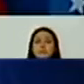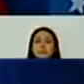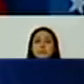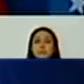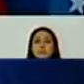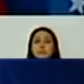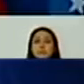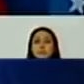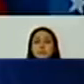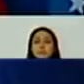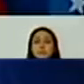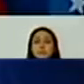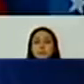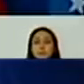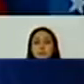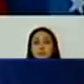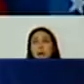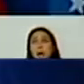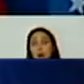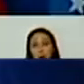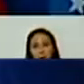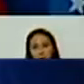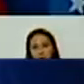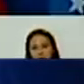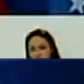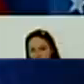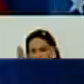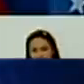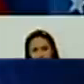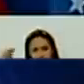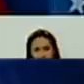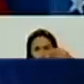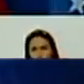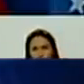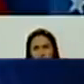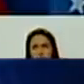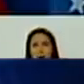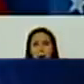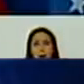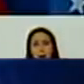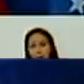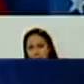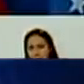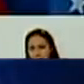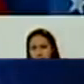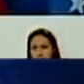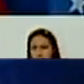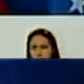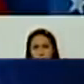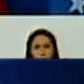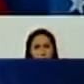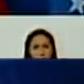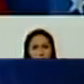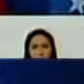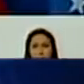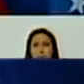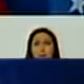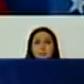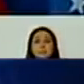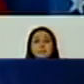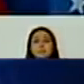según esta forma jurídica, quienes han sido previamente, según nuestro